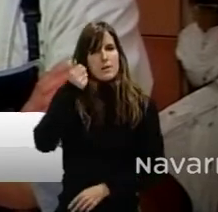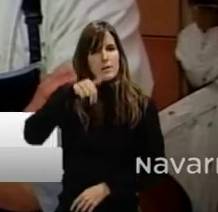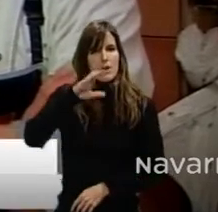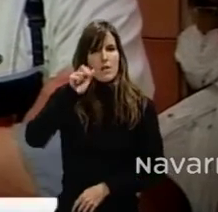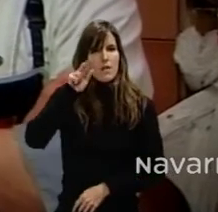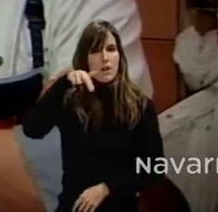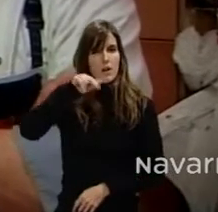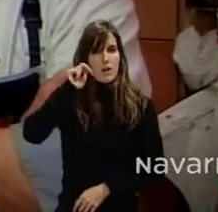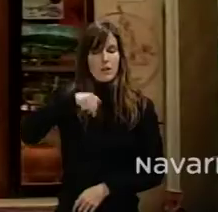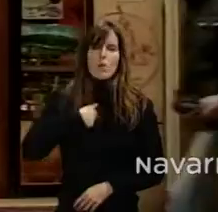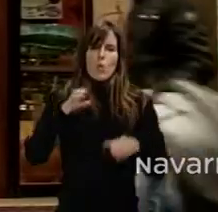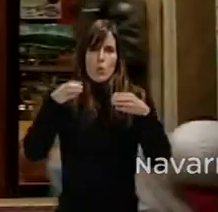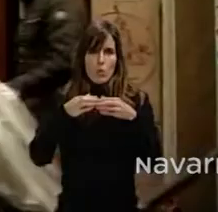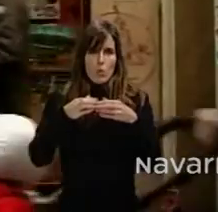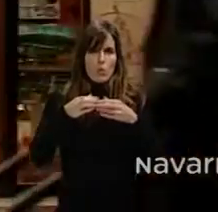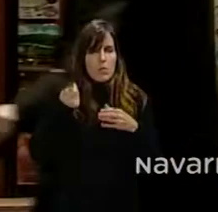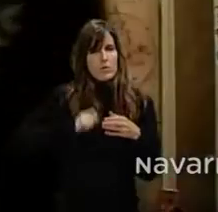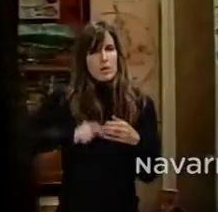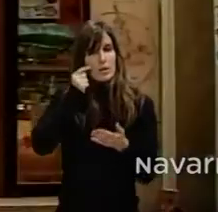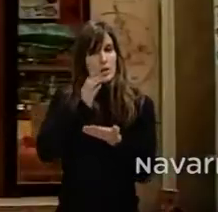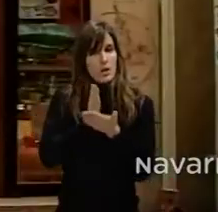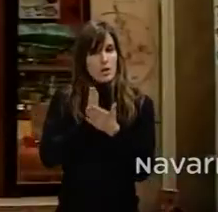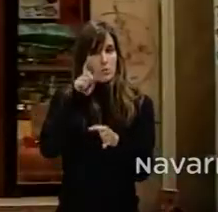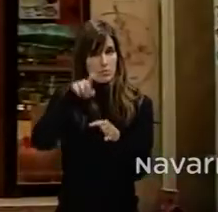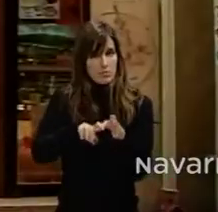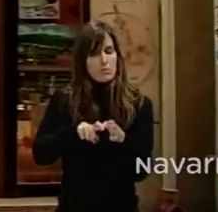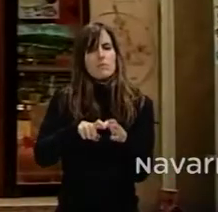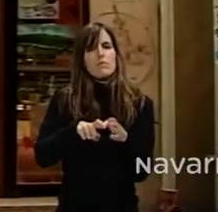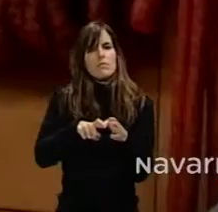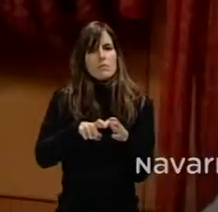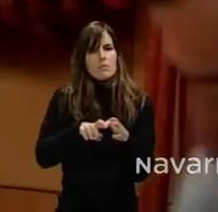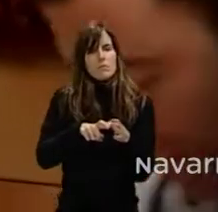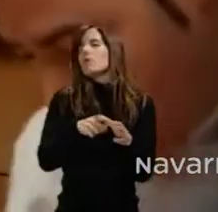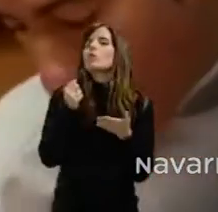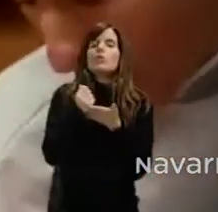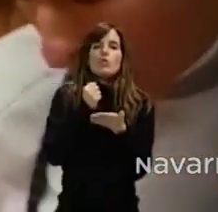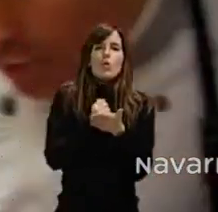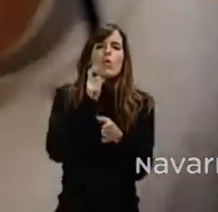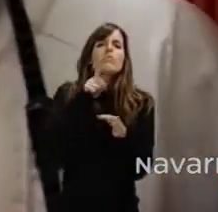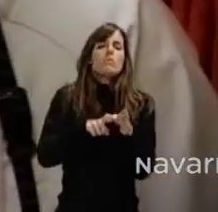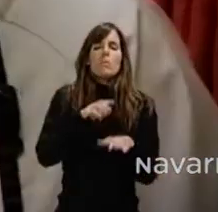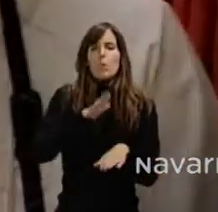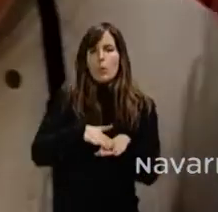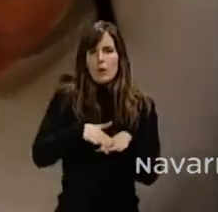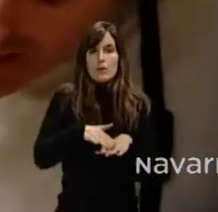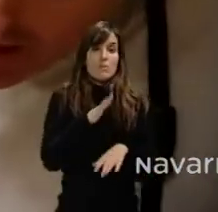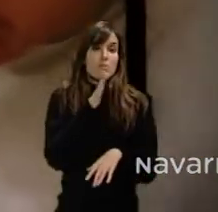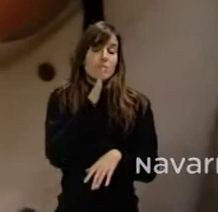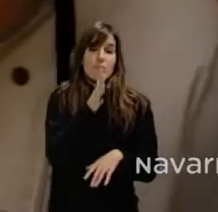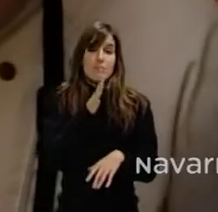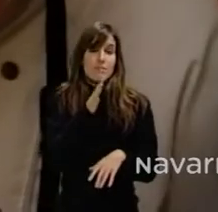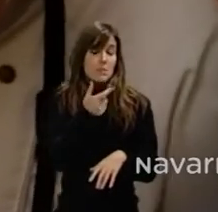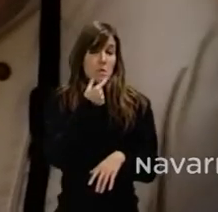pertenezco al grupo del gremio carniceros de Navarra carniceros chacuiteros de Navarra ¿Por qué soy del gremio? Pues básicamente porque